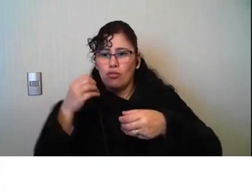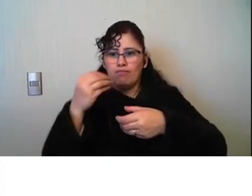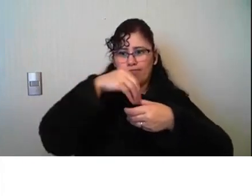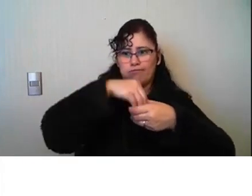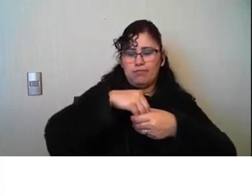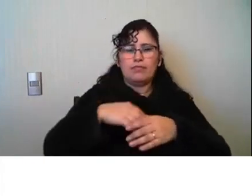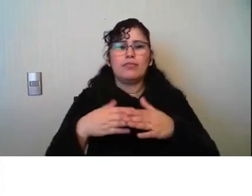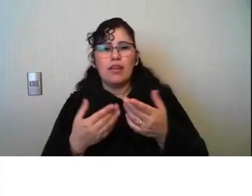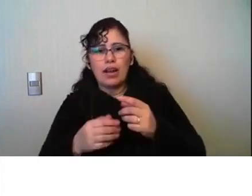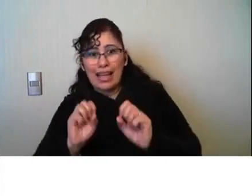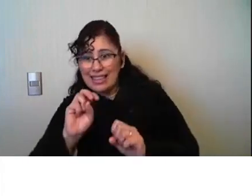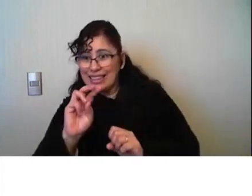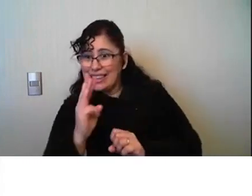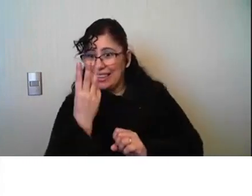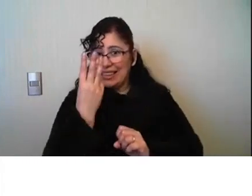aquí,